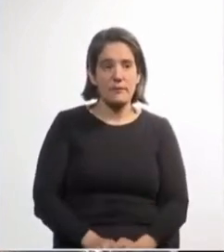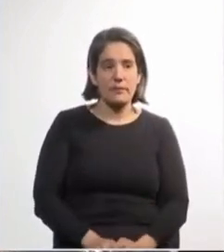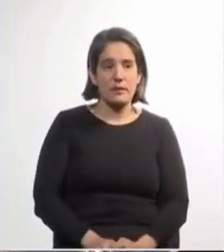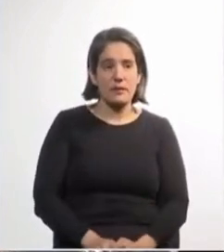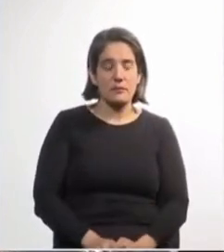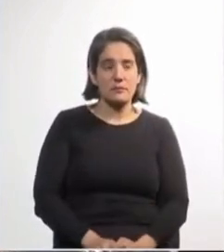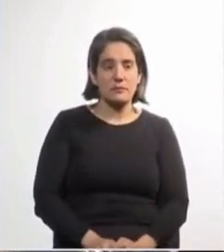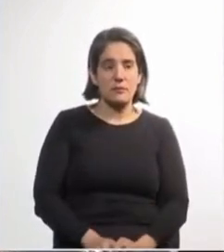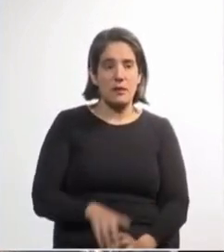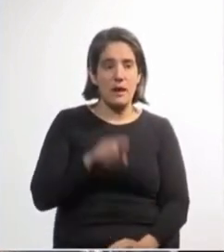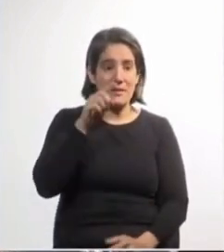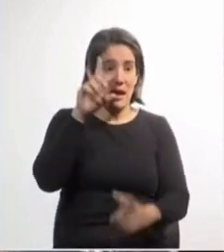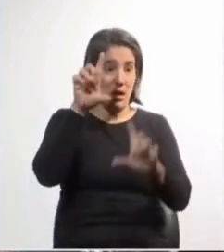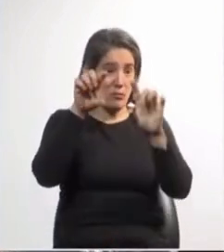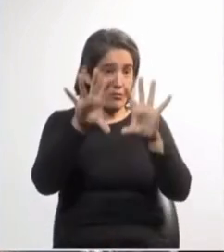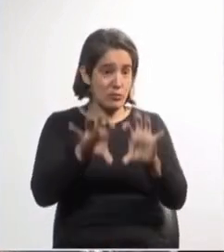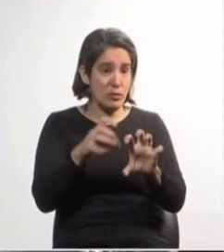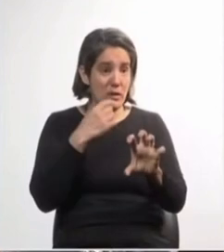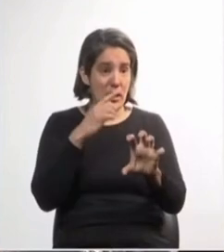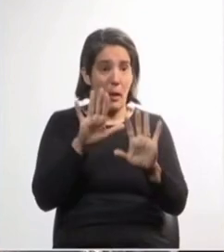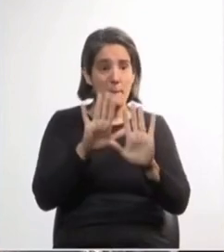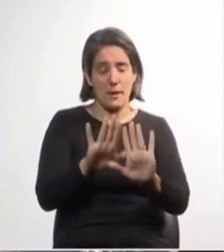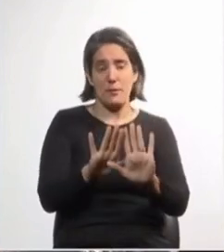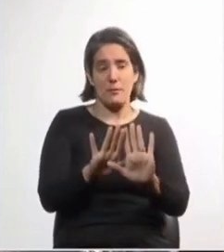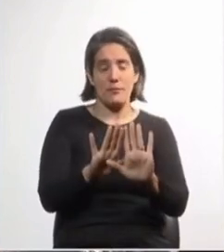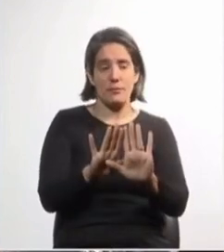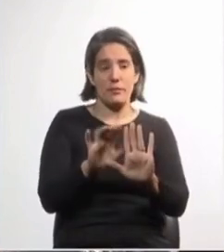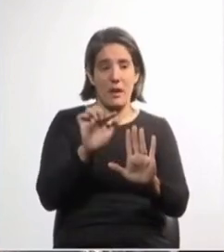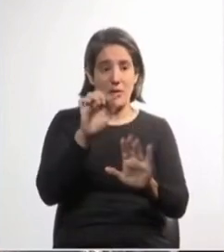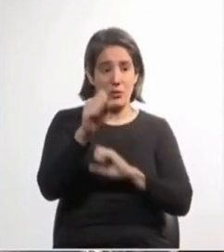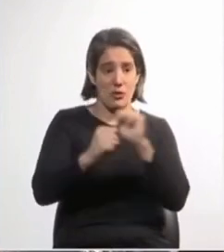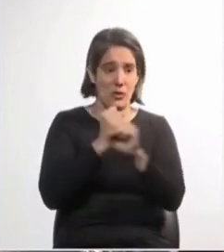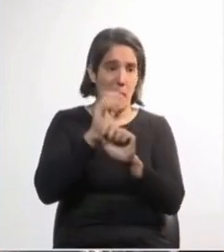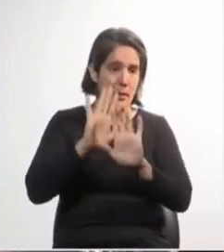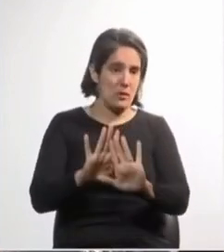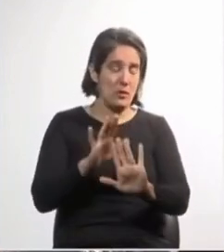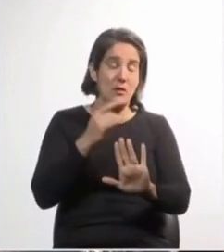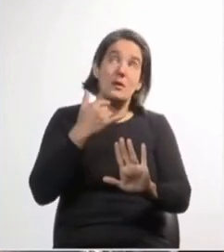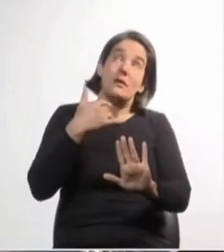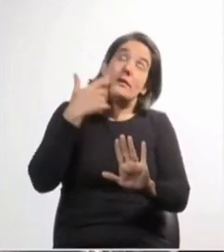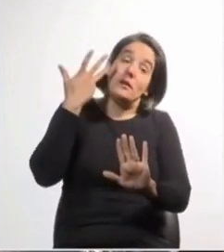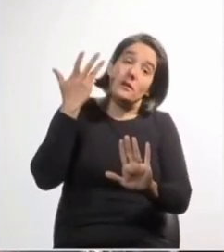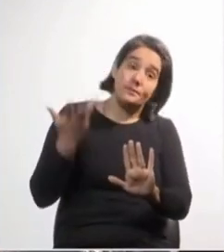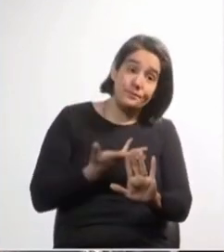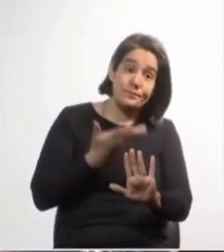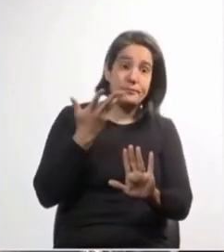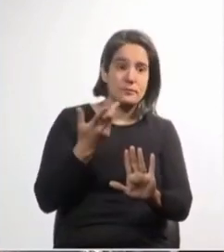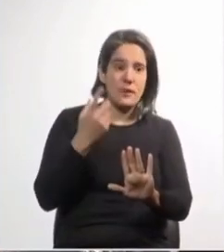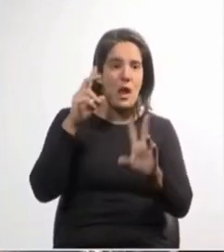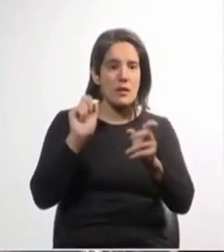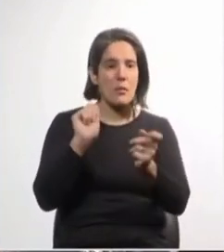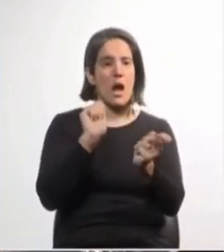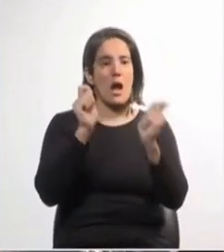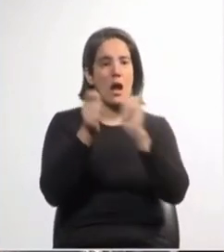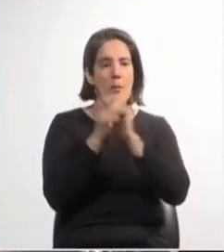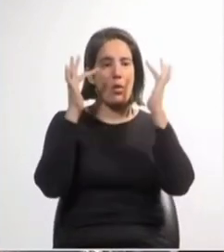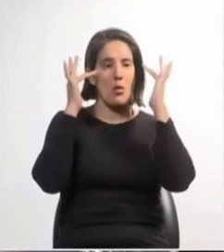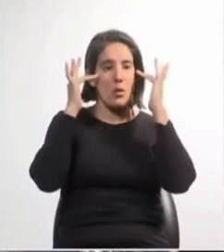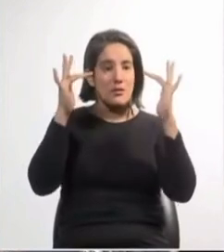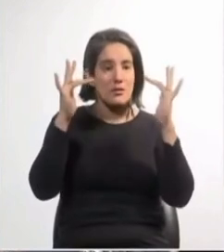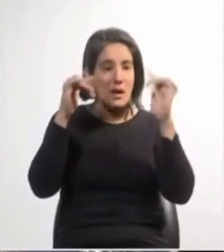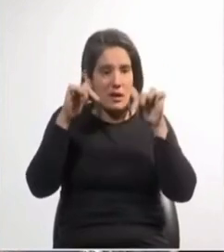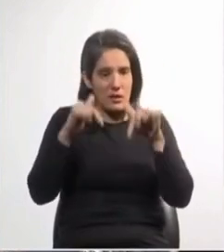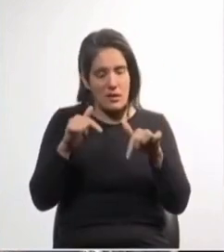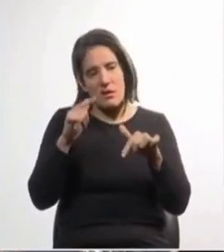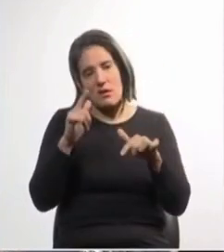significativo, esa caída se detuvo en estos años. En fin, en materia de transformación educativa, no es acá